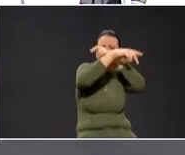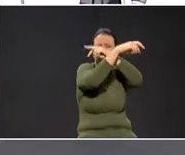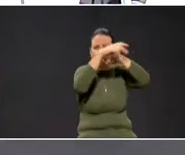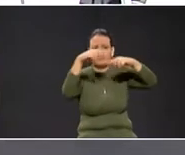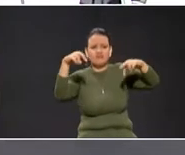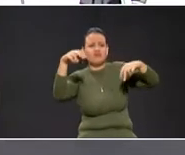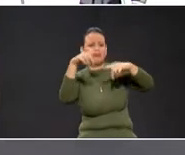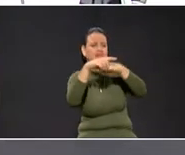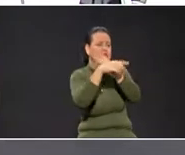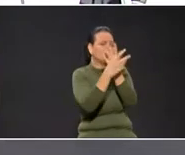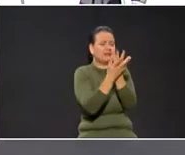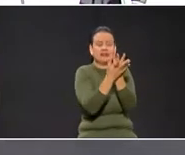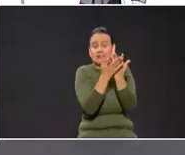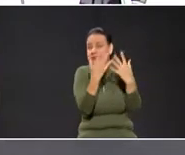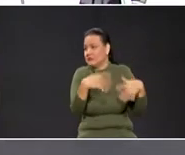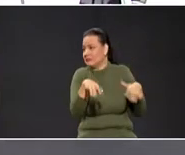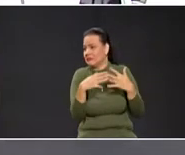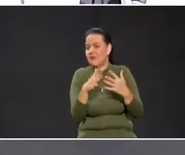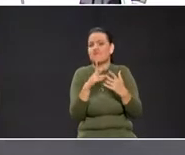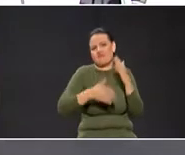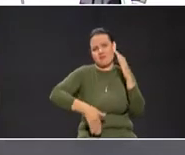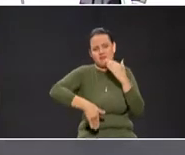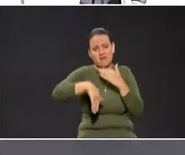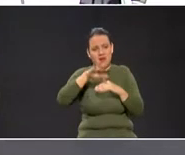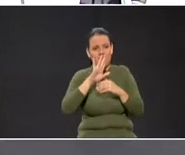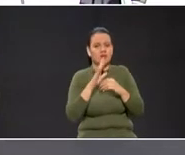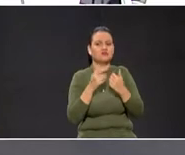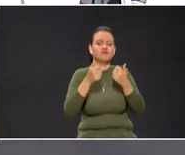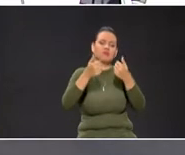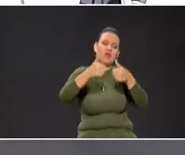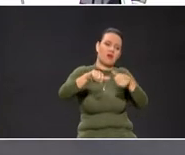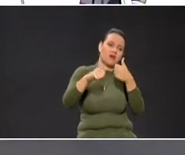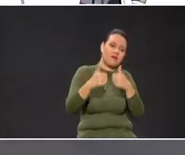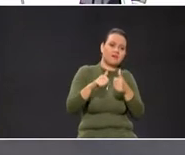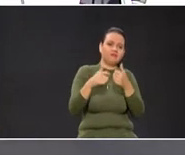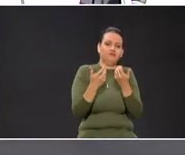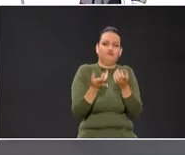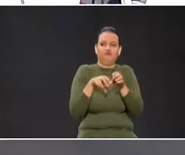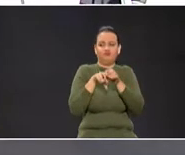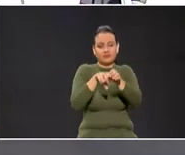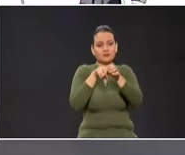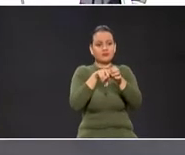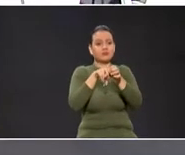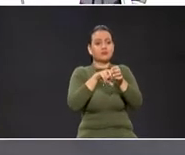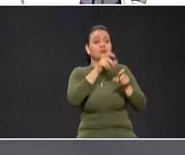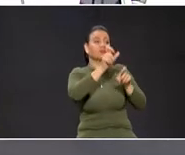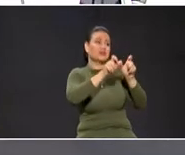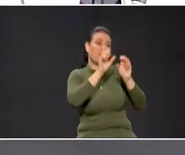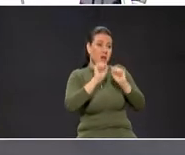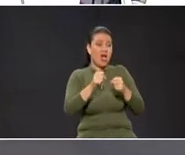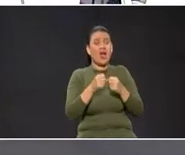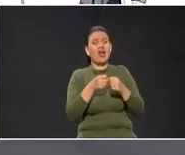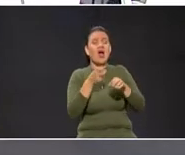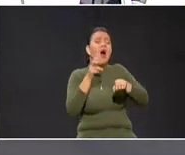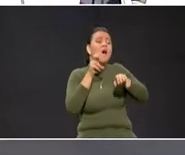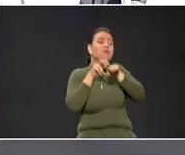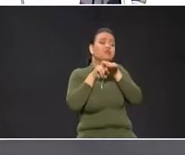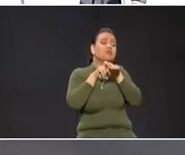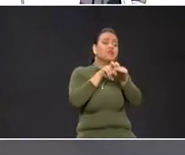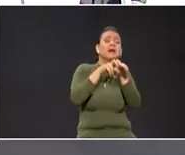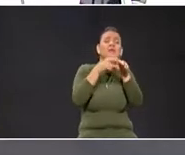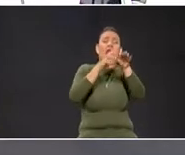generar un transporte que le dé a la ciudadanía la posibilidad de llegar temprano a su casa que le dé la